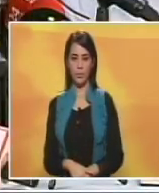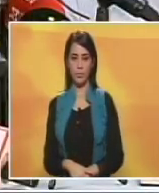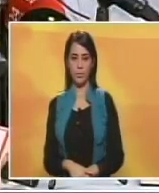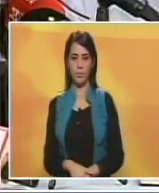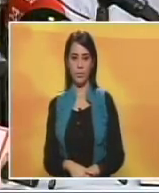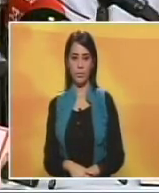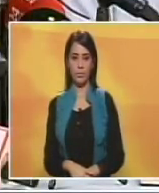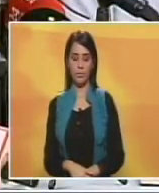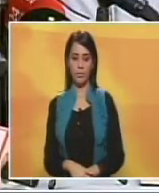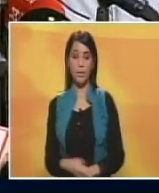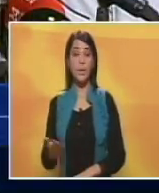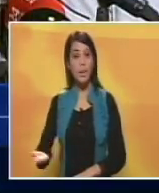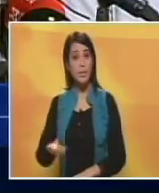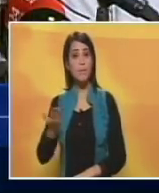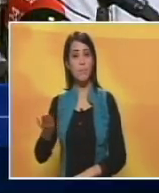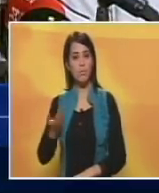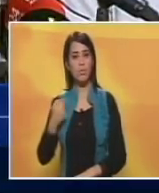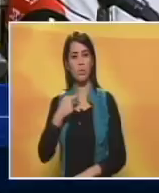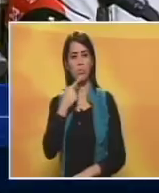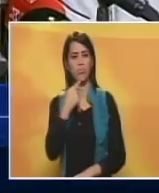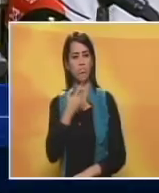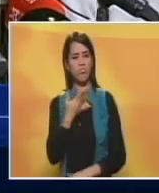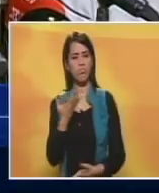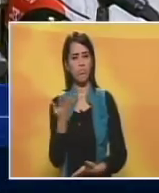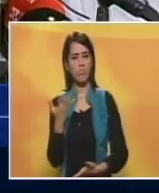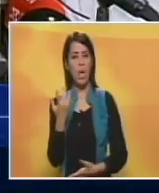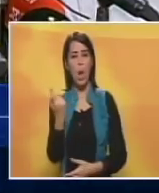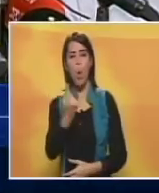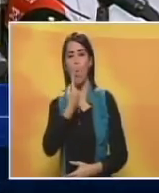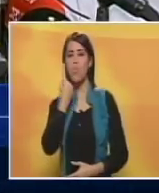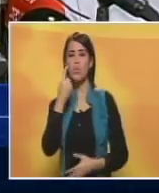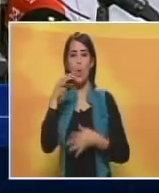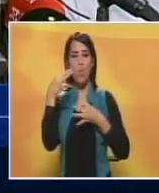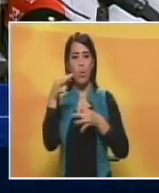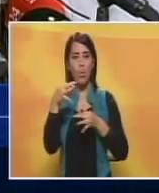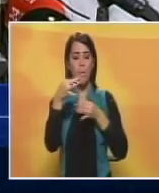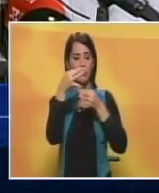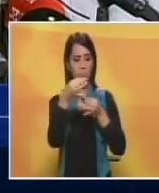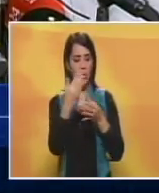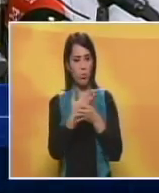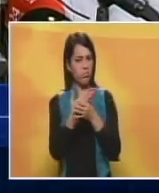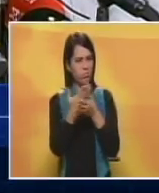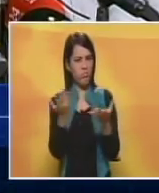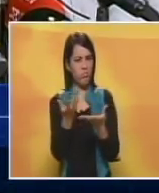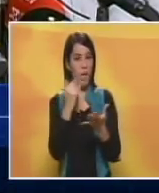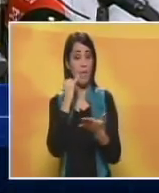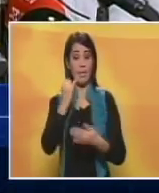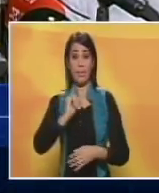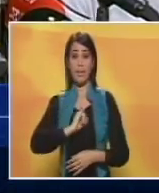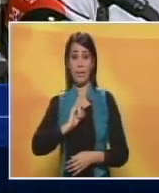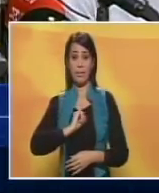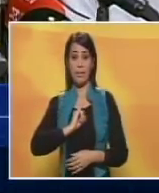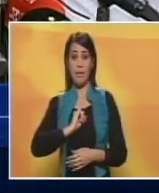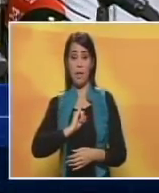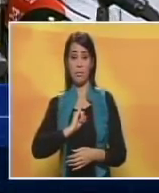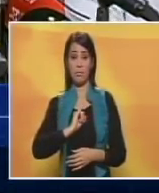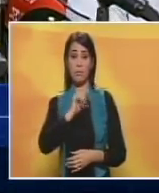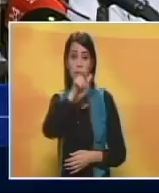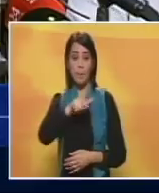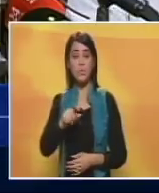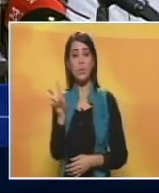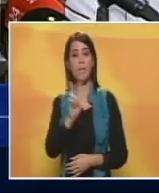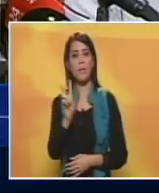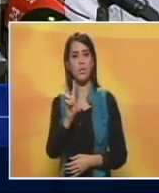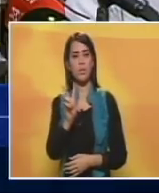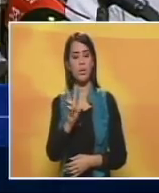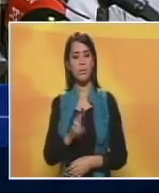Es importante señalar que el único documento de identidad de los venezolanos, que nos unen a todos,